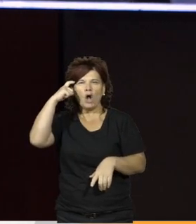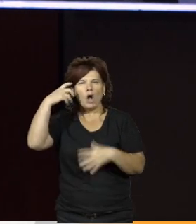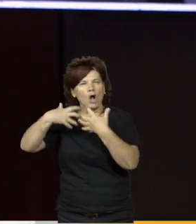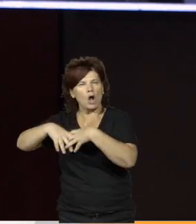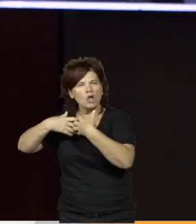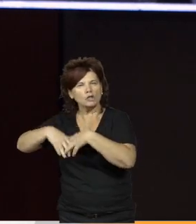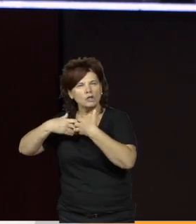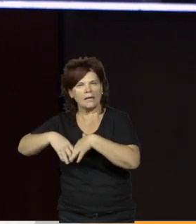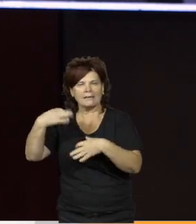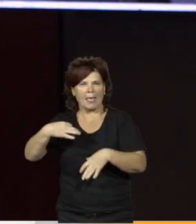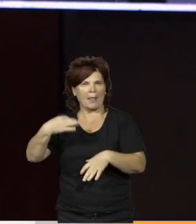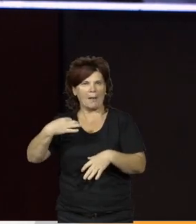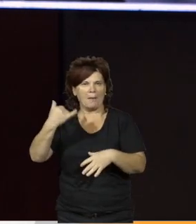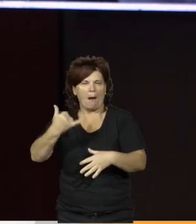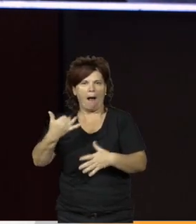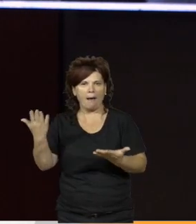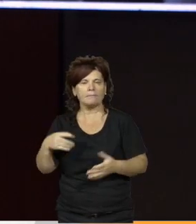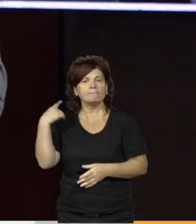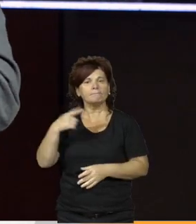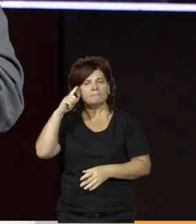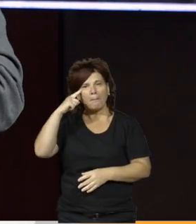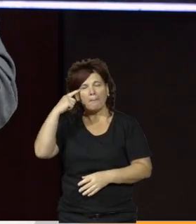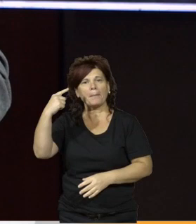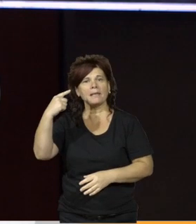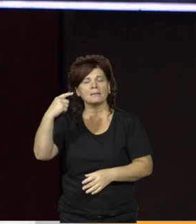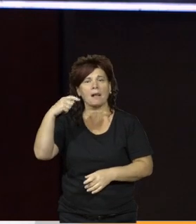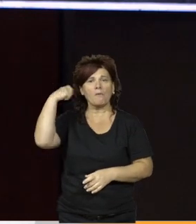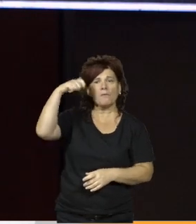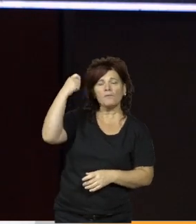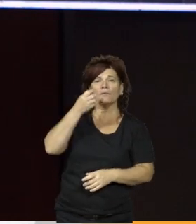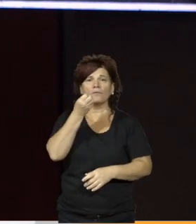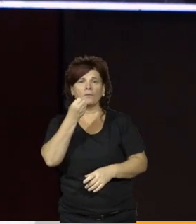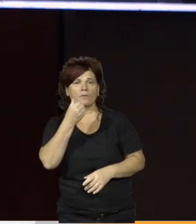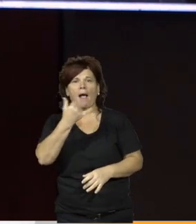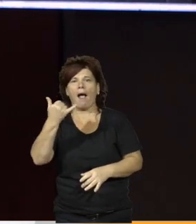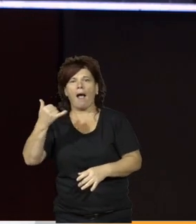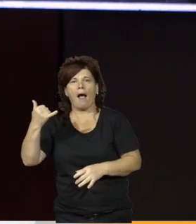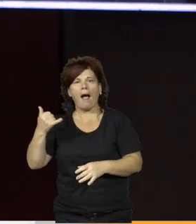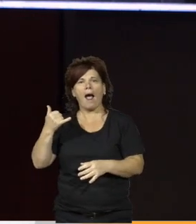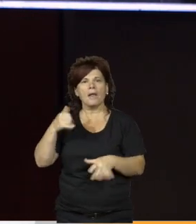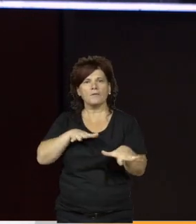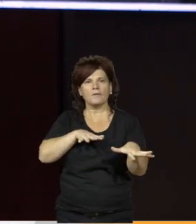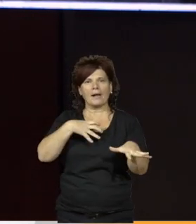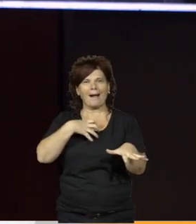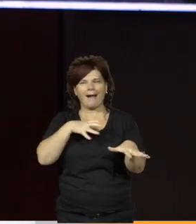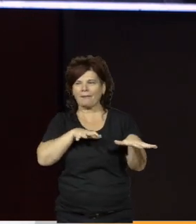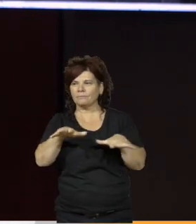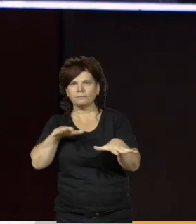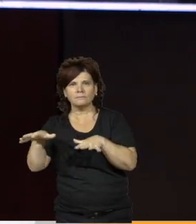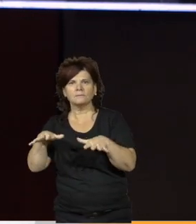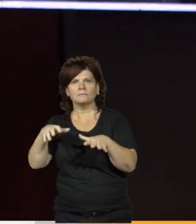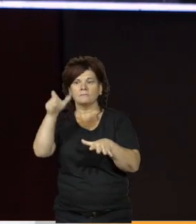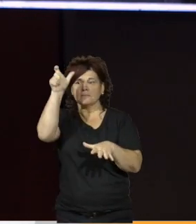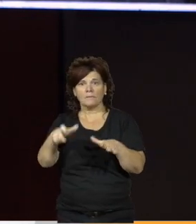actores, creemos que los actores del control de la fiscalización de la fauna y la flora tienen muchos actores. Los